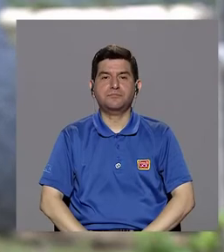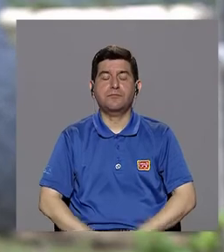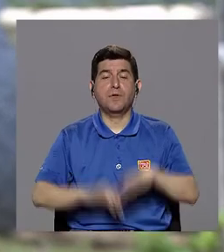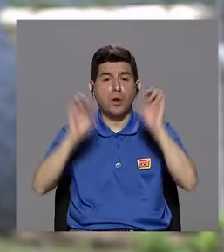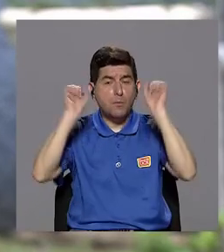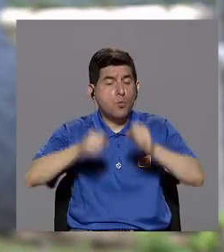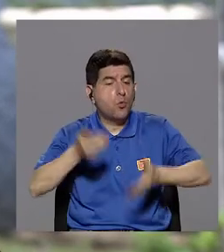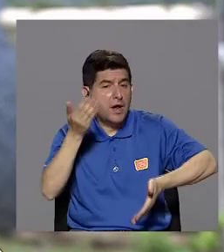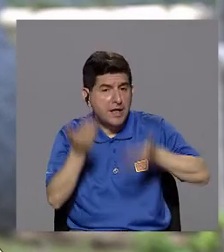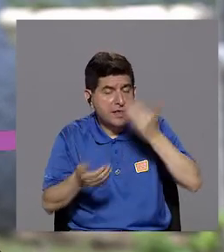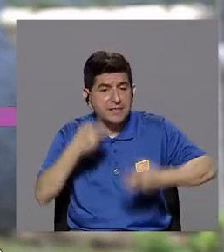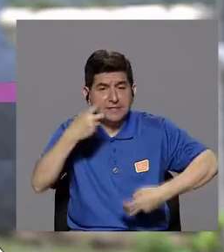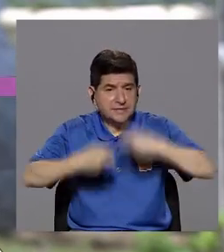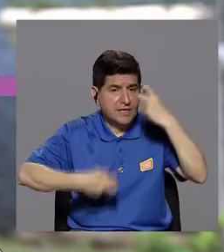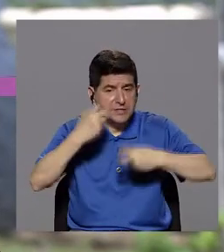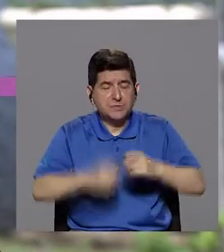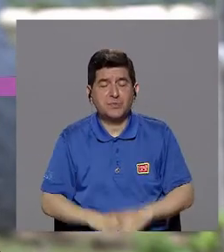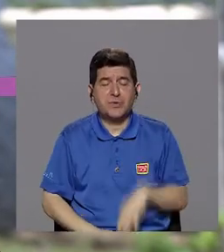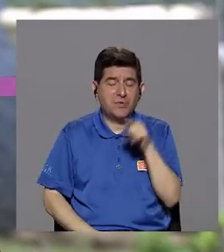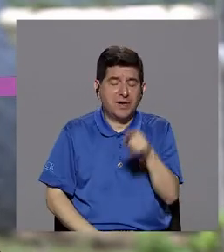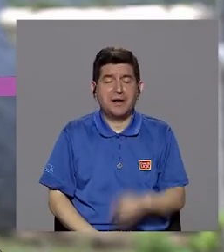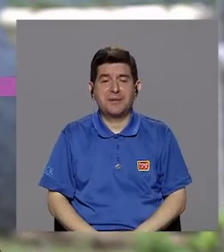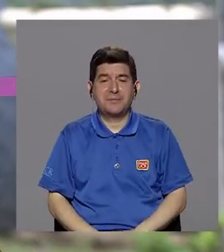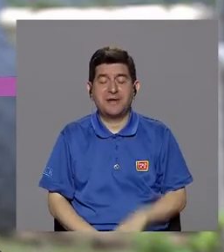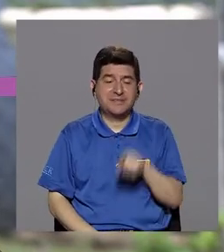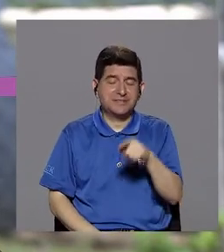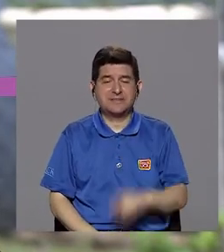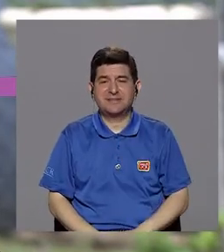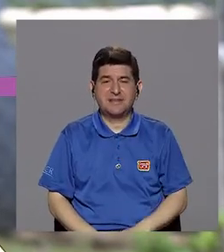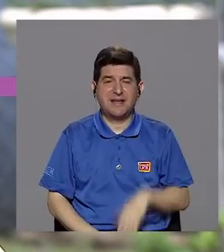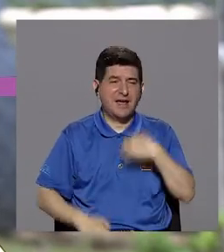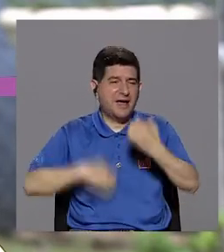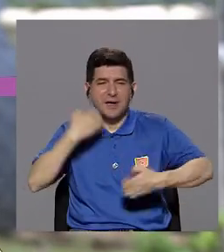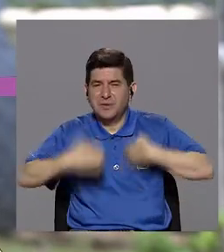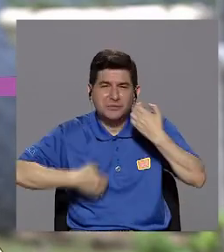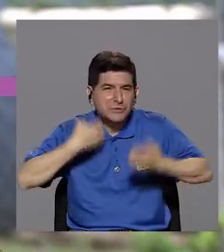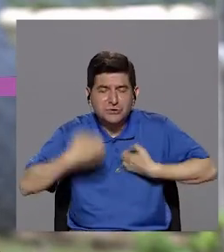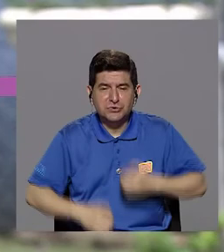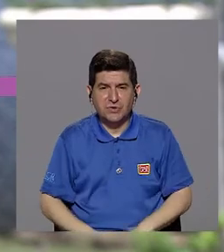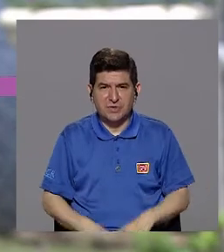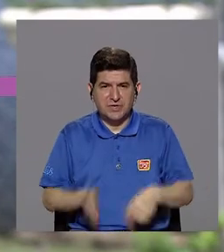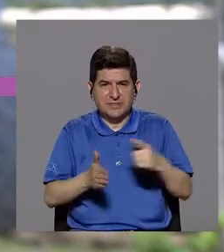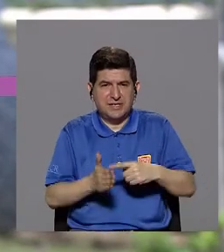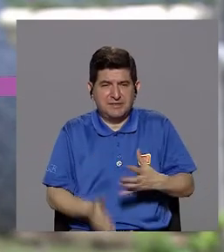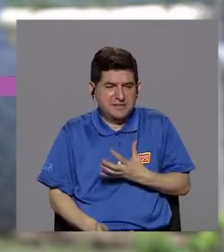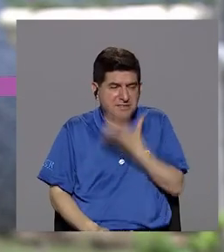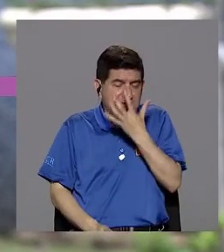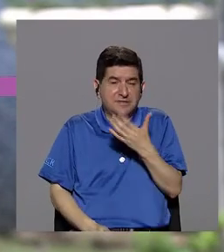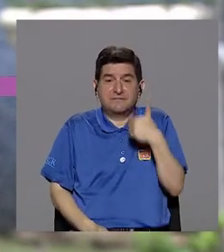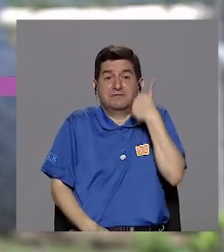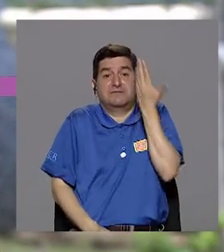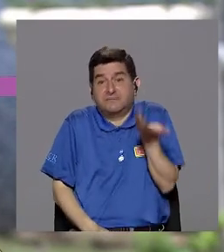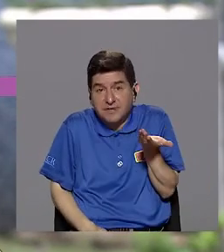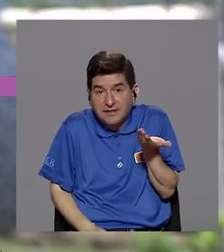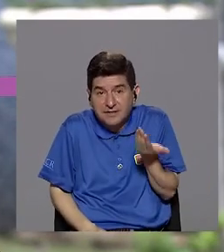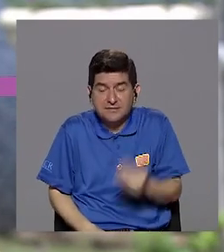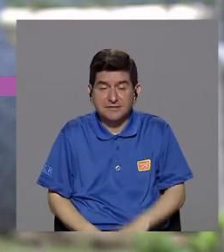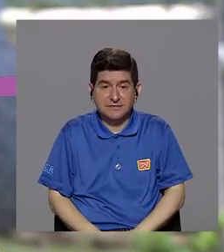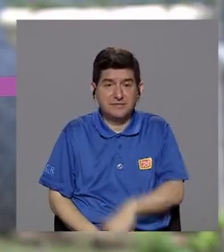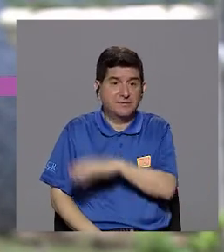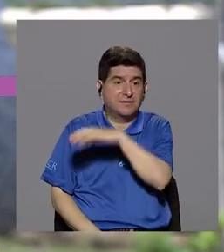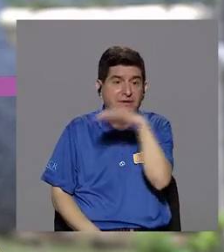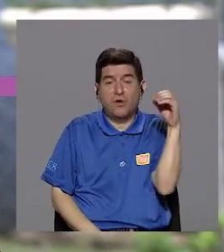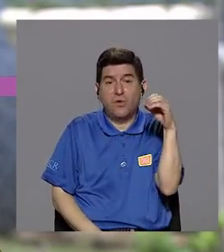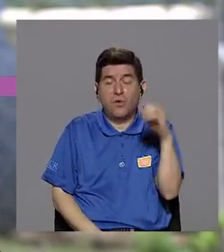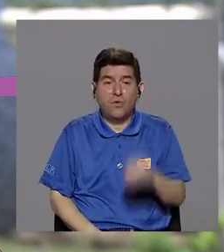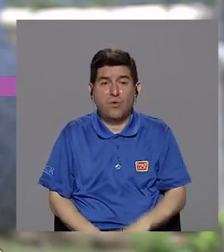pueden tener problemas de humor, entonces algunas veces pueden tener mal humor o